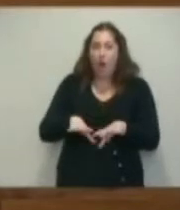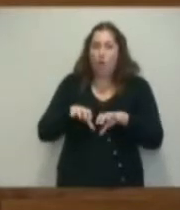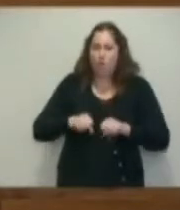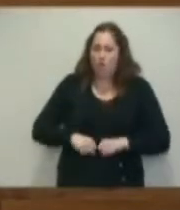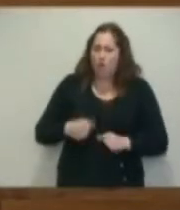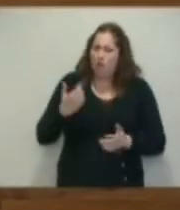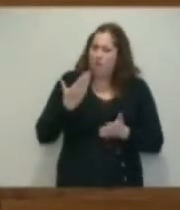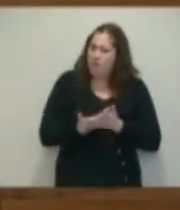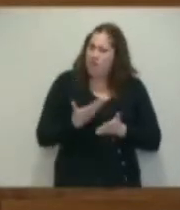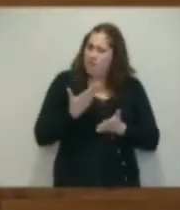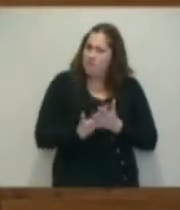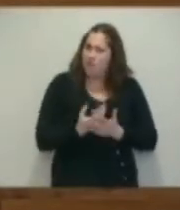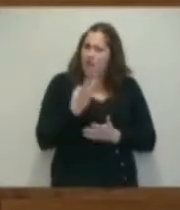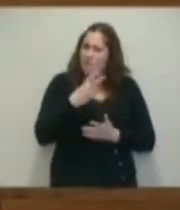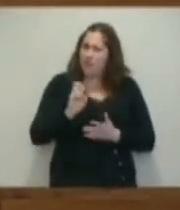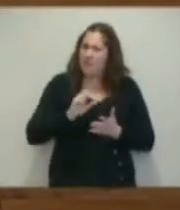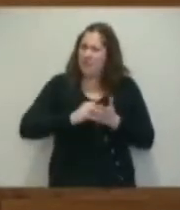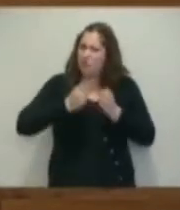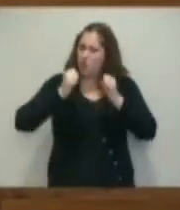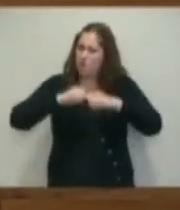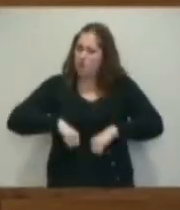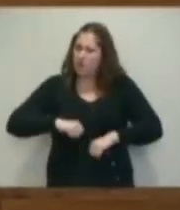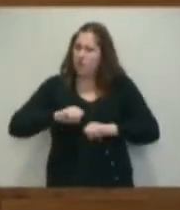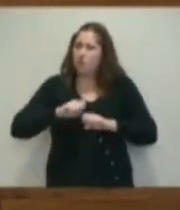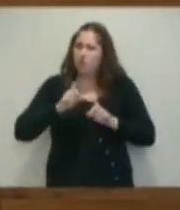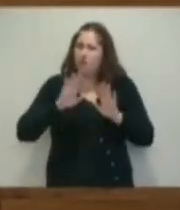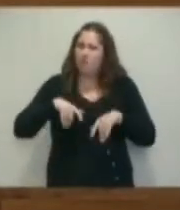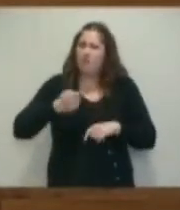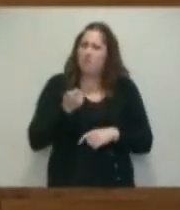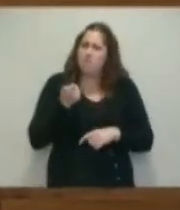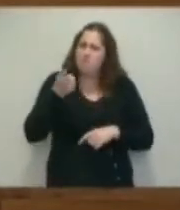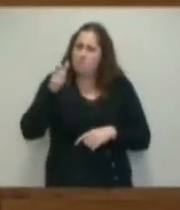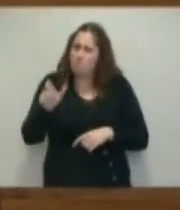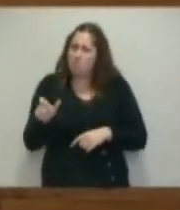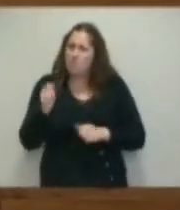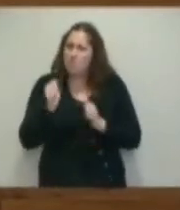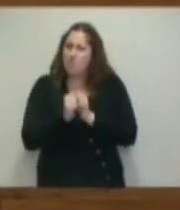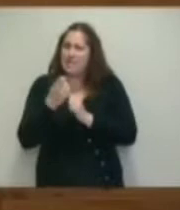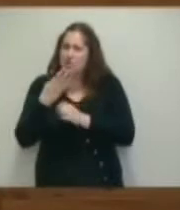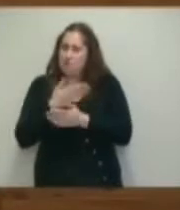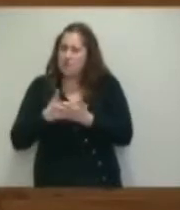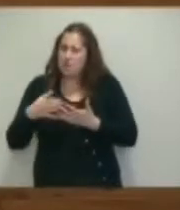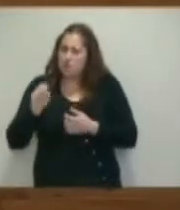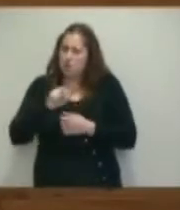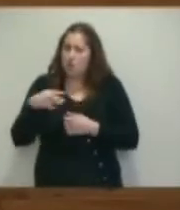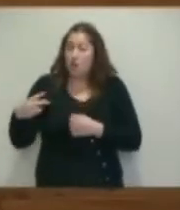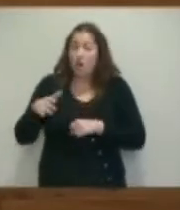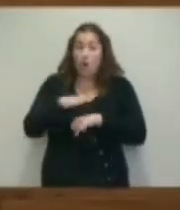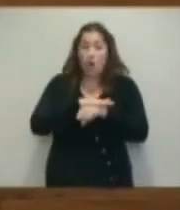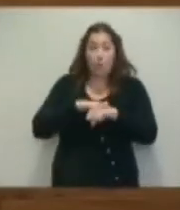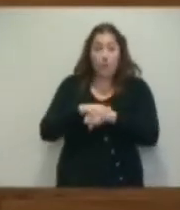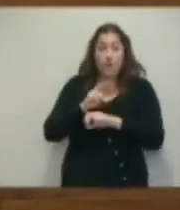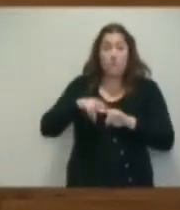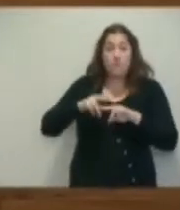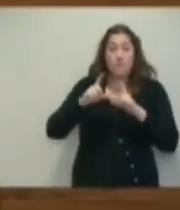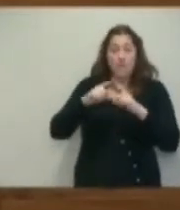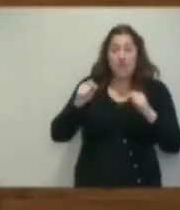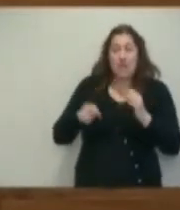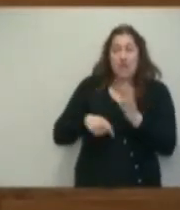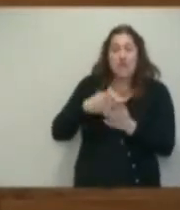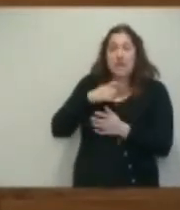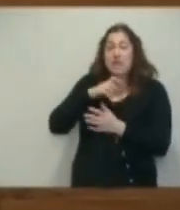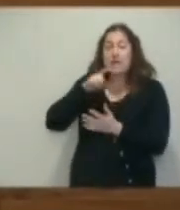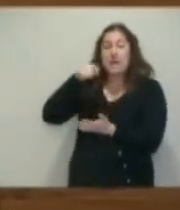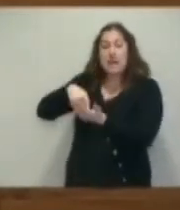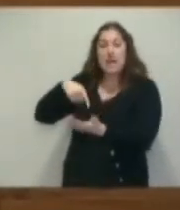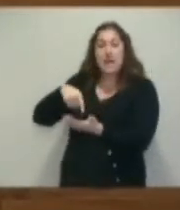20 convenios por valor de 24 millones de euros. Es que el Gobierno del Principado de Asturias había reclamado aquellas obras en las que se había